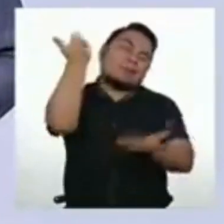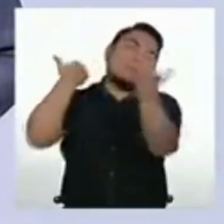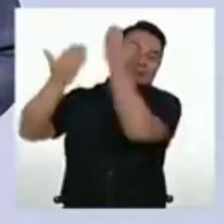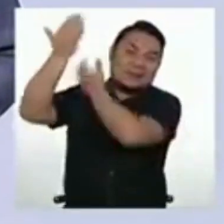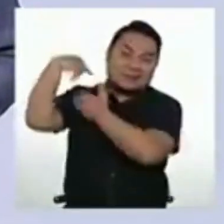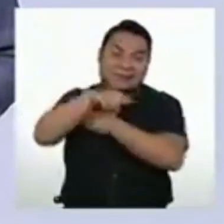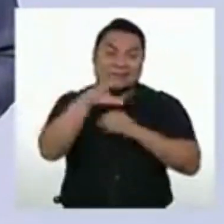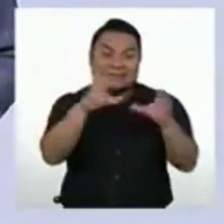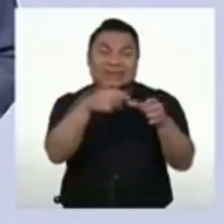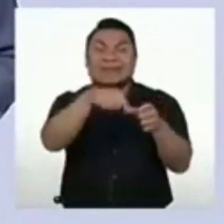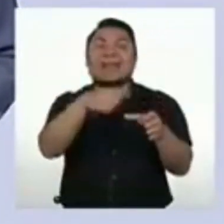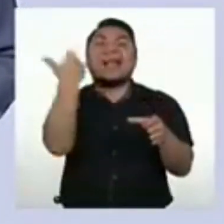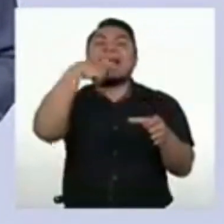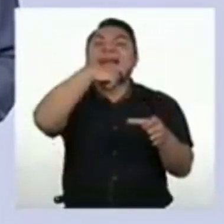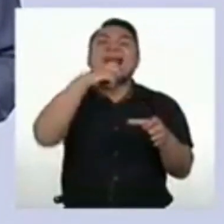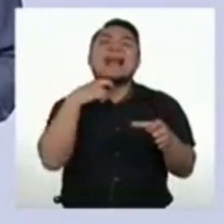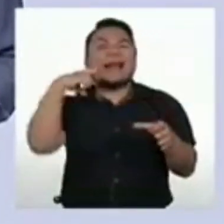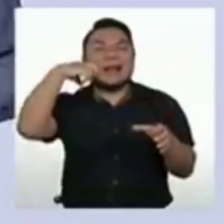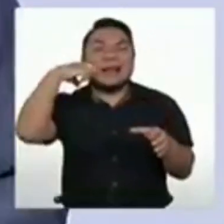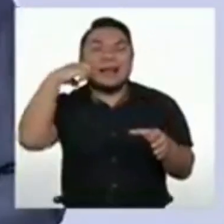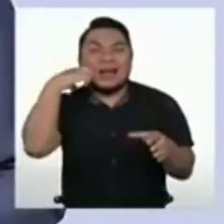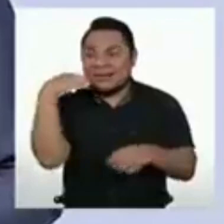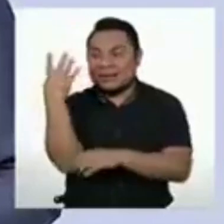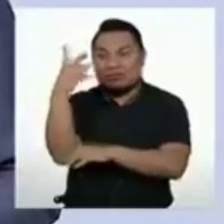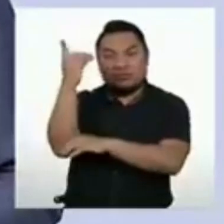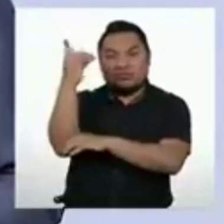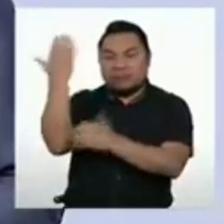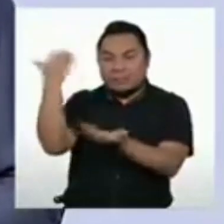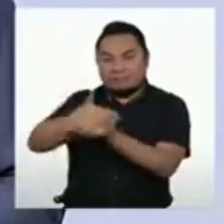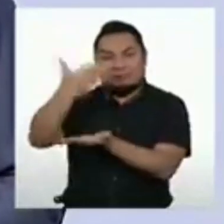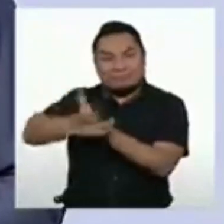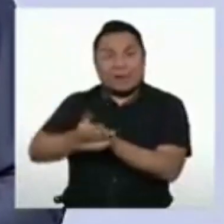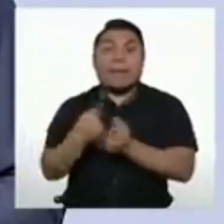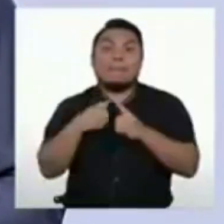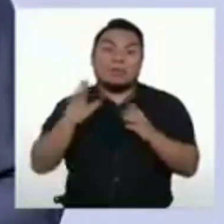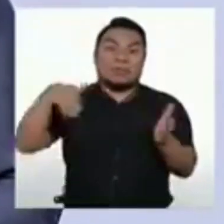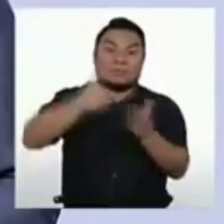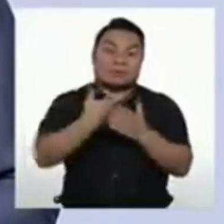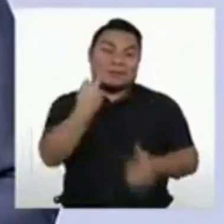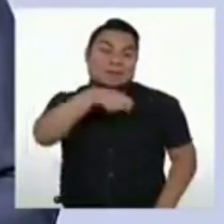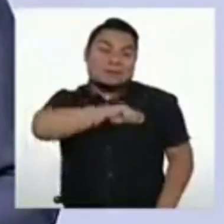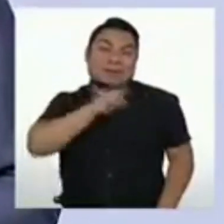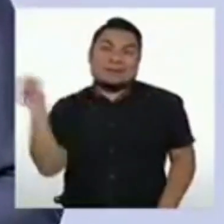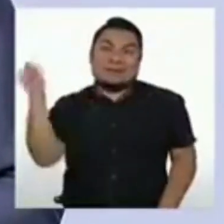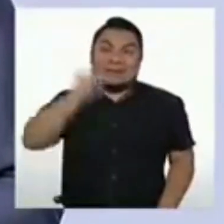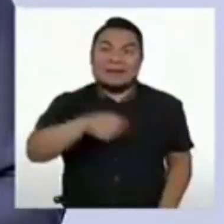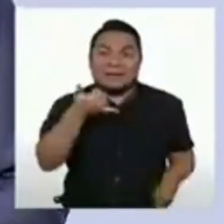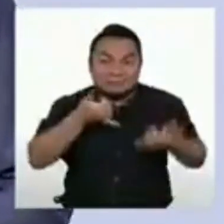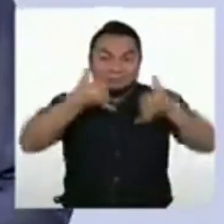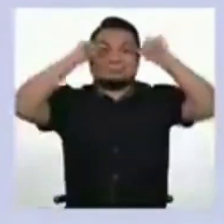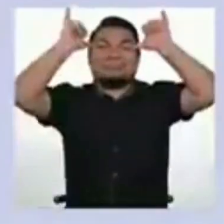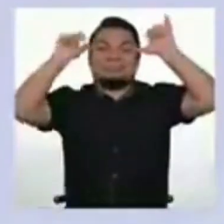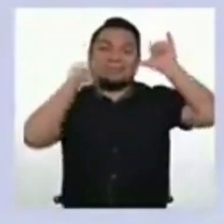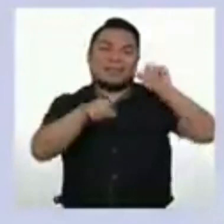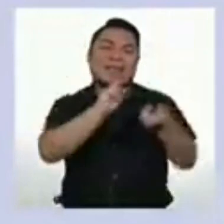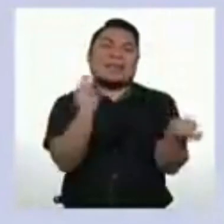el charqui se fabricaba de carne de llama y venado. Pero luego, con la llegada de los españoles que trajeron el ganado vacuno, esto